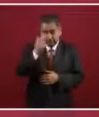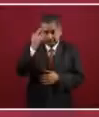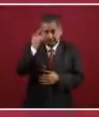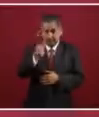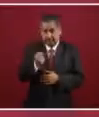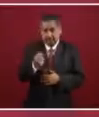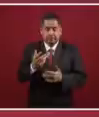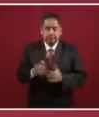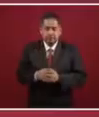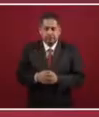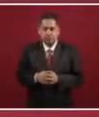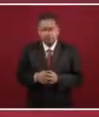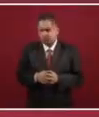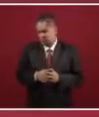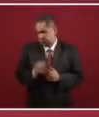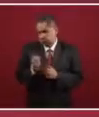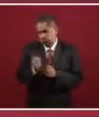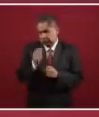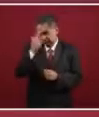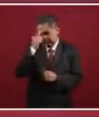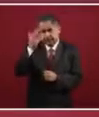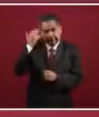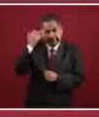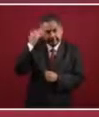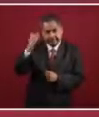Fue durísimo,